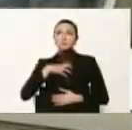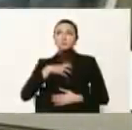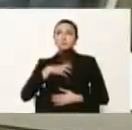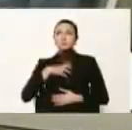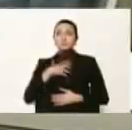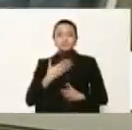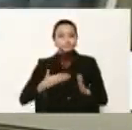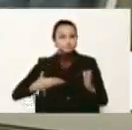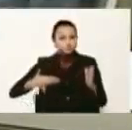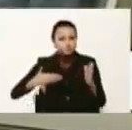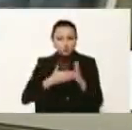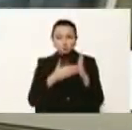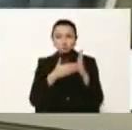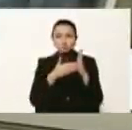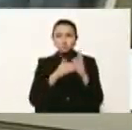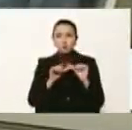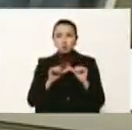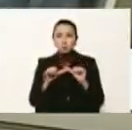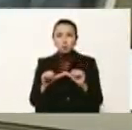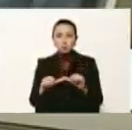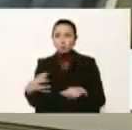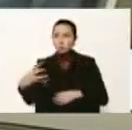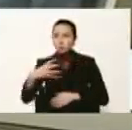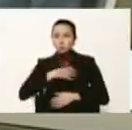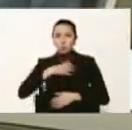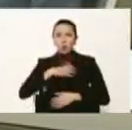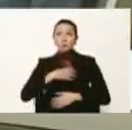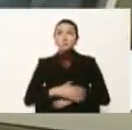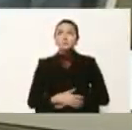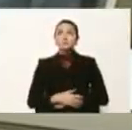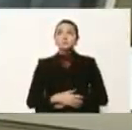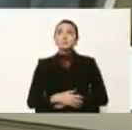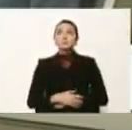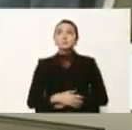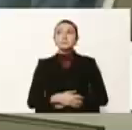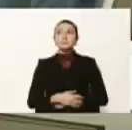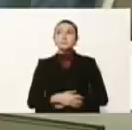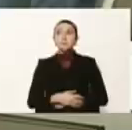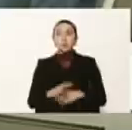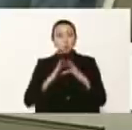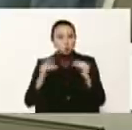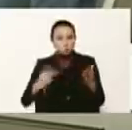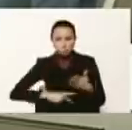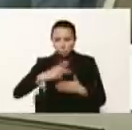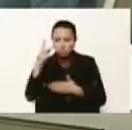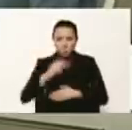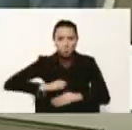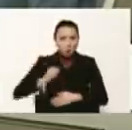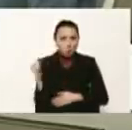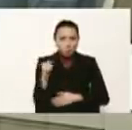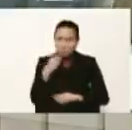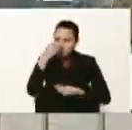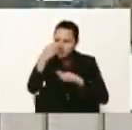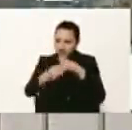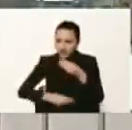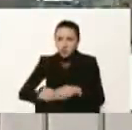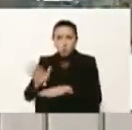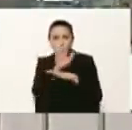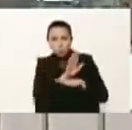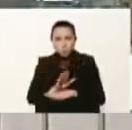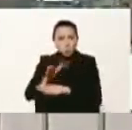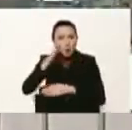ha salido invicta. Invicta en el sentido de que todo lo programado, la protección a nuestro pueblo, lo que